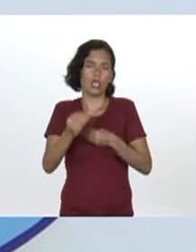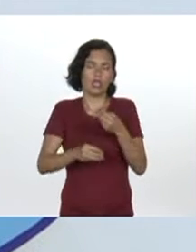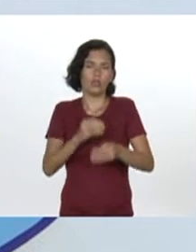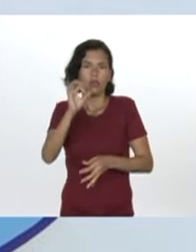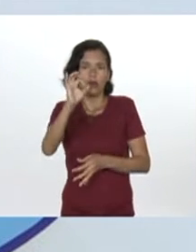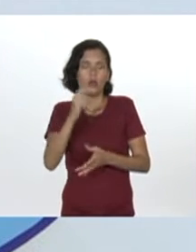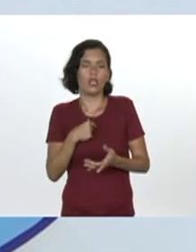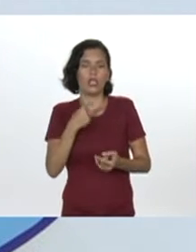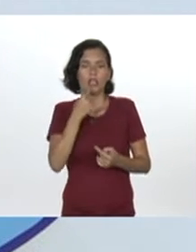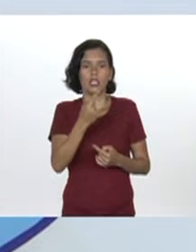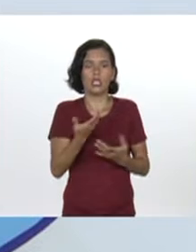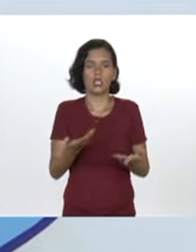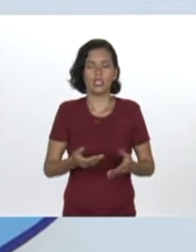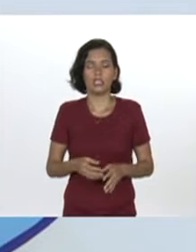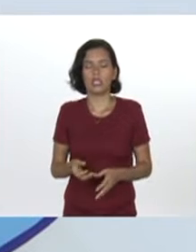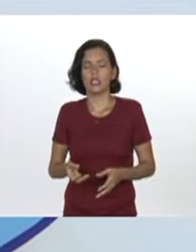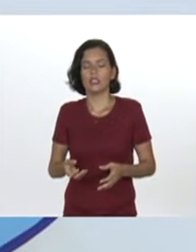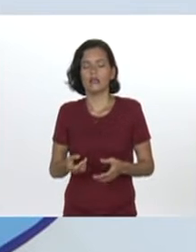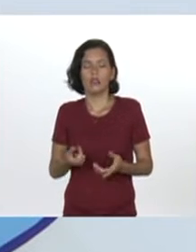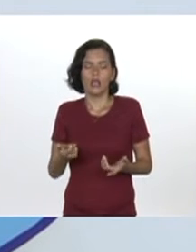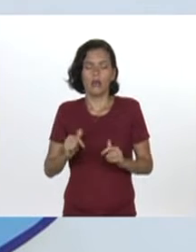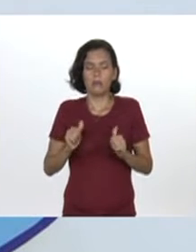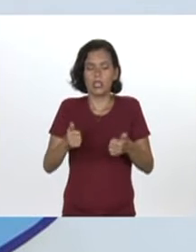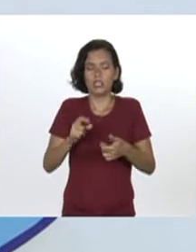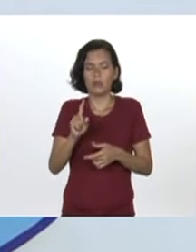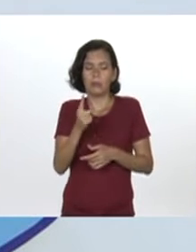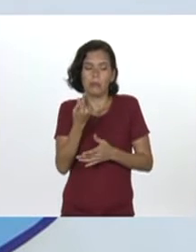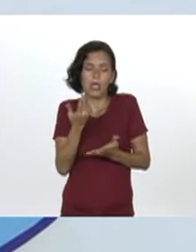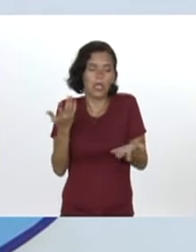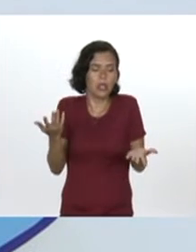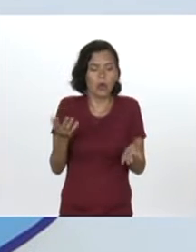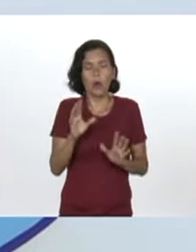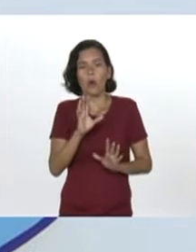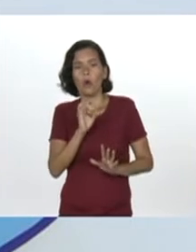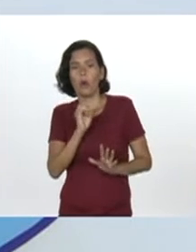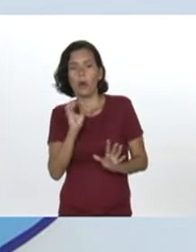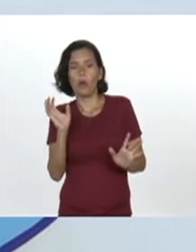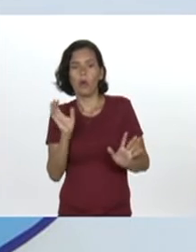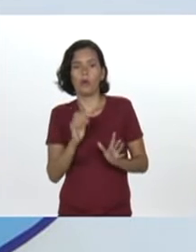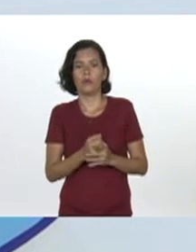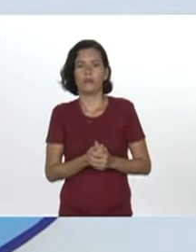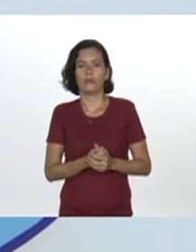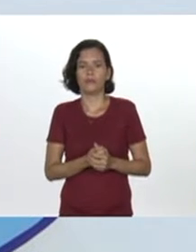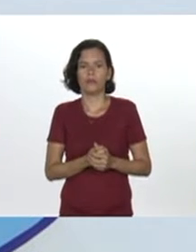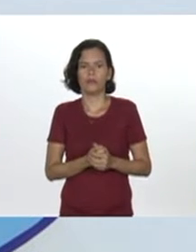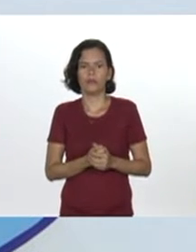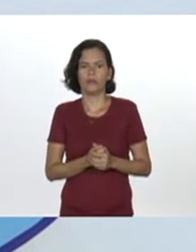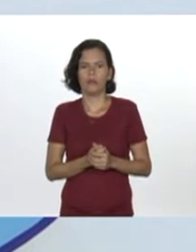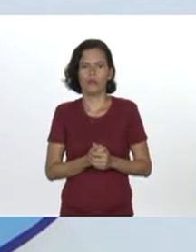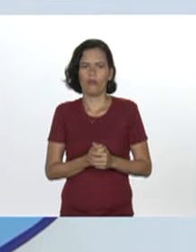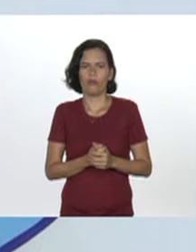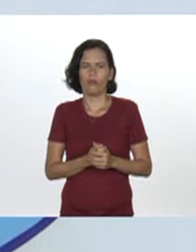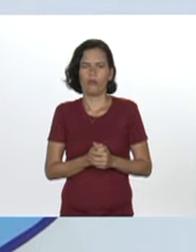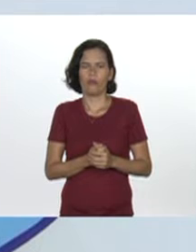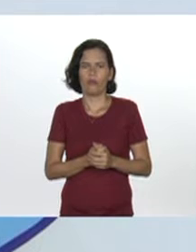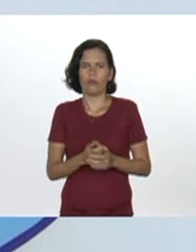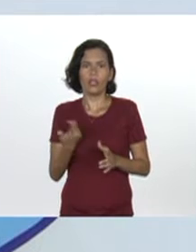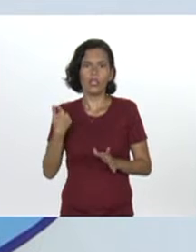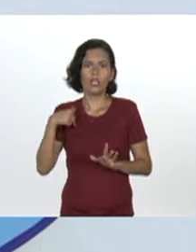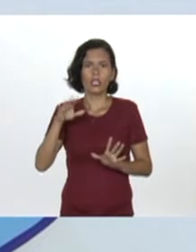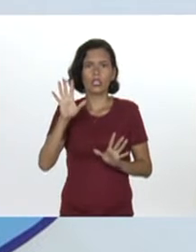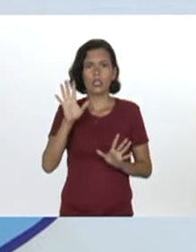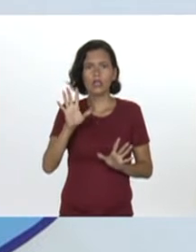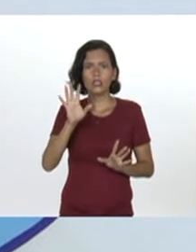moneda, decidirá si saca primero o si tendrá la opción del saque en caso de que exista un tiempo extra en